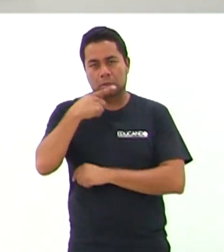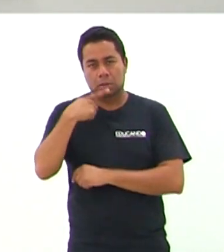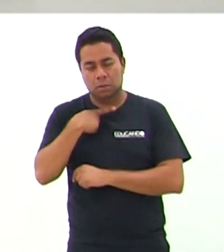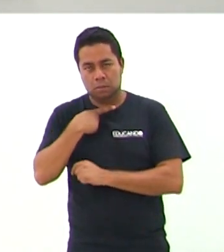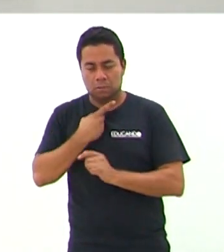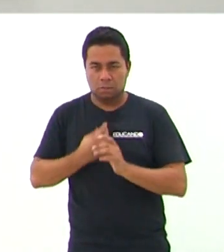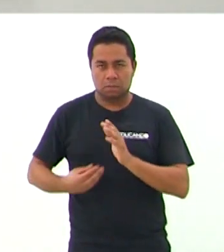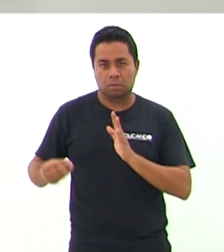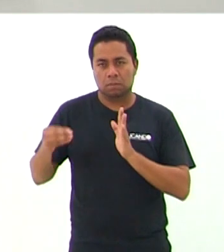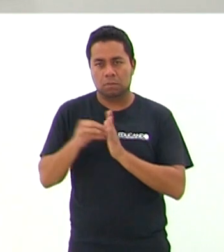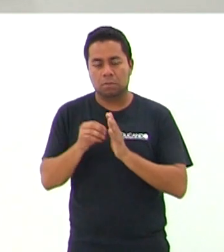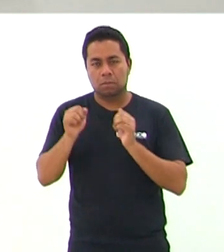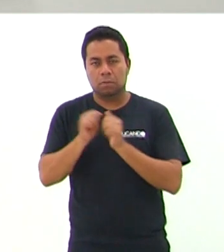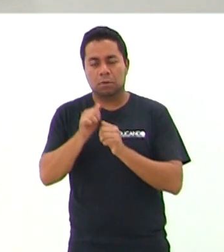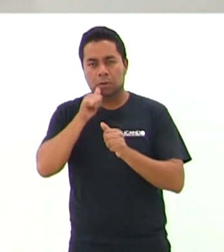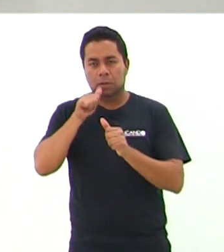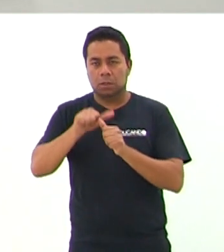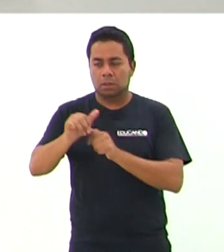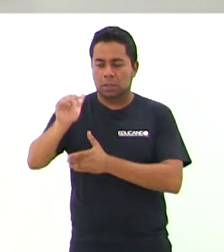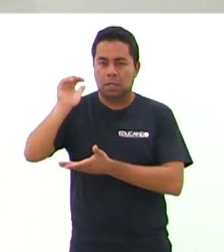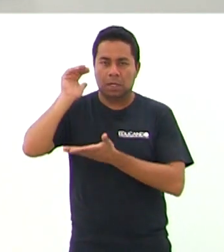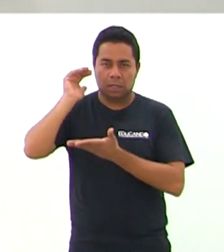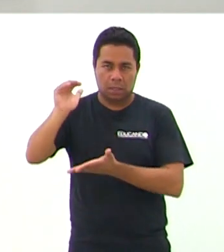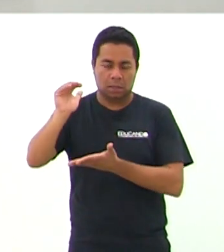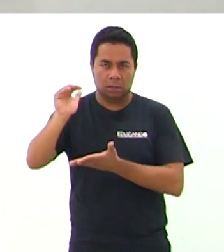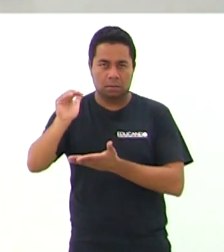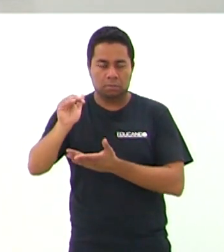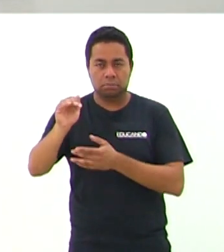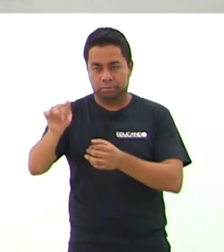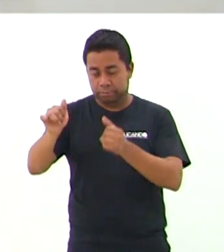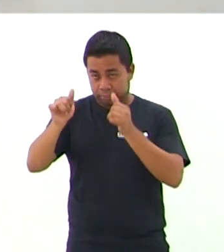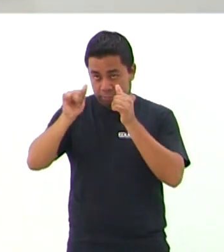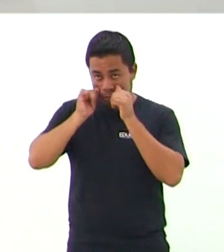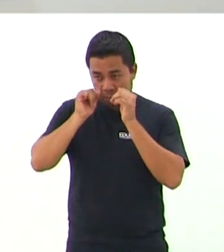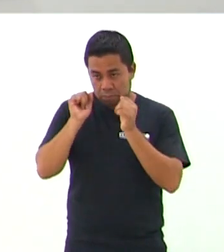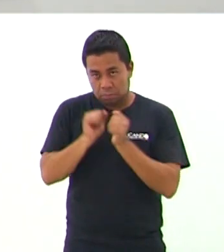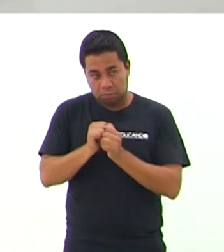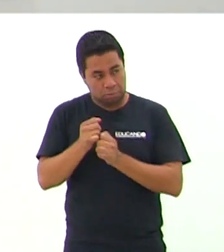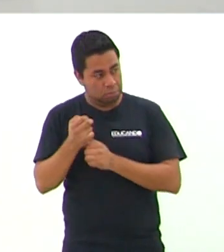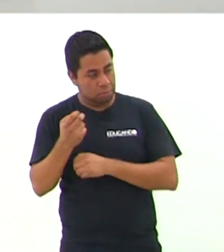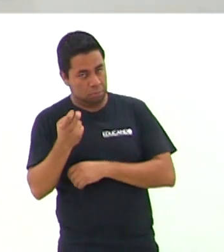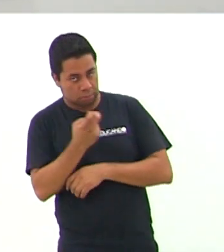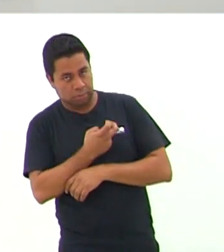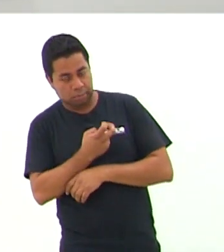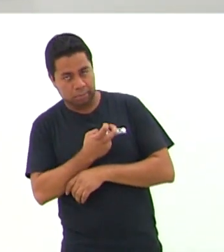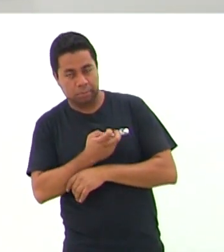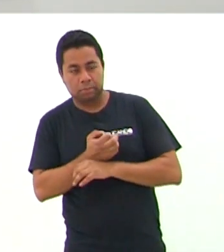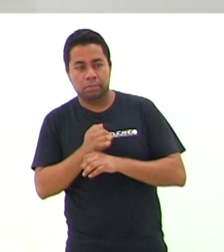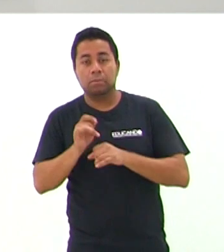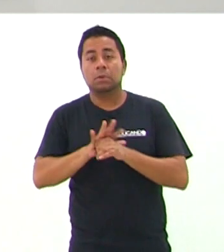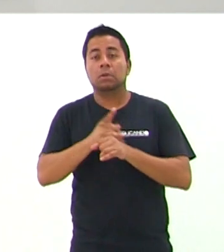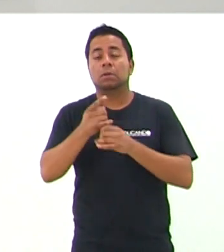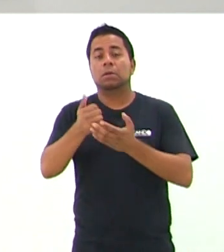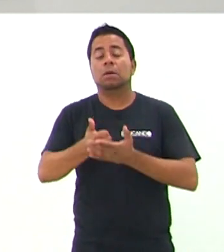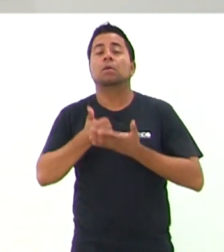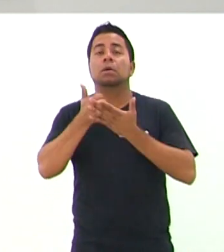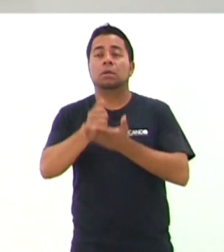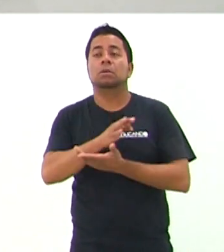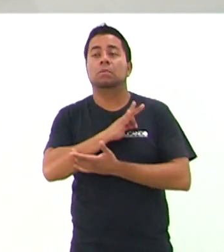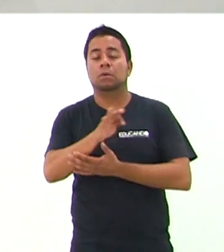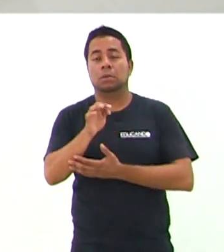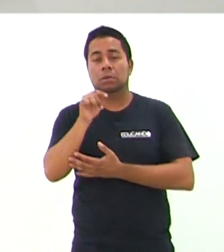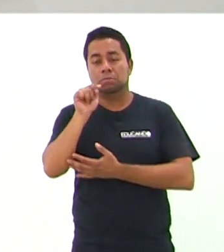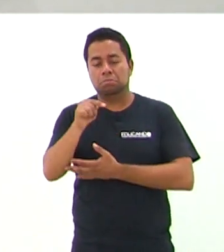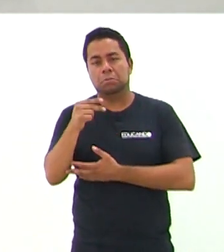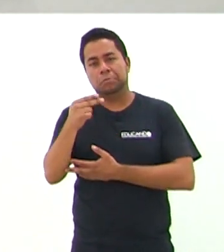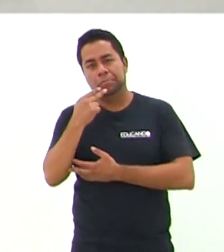ir con mayúscula. Atención con esto, niños y niñas, porque te va a permitir